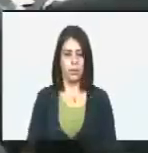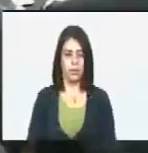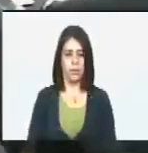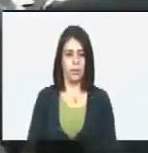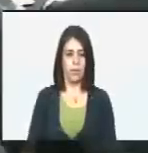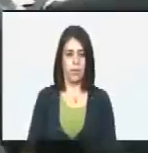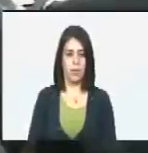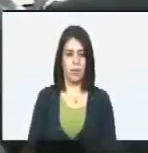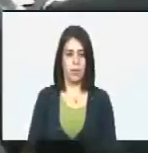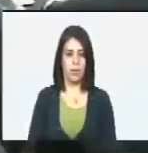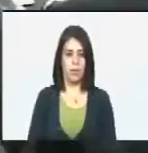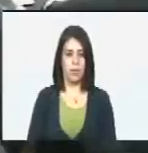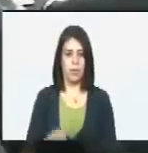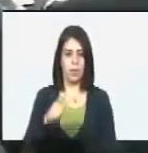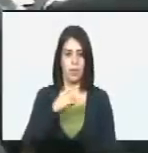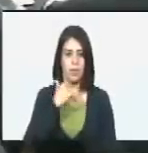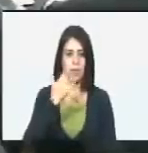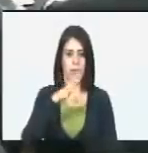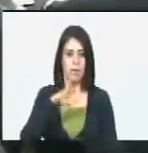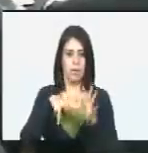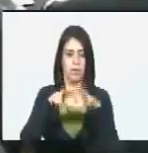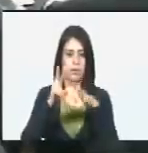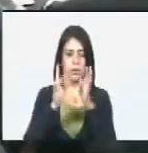que haya muerto el 12 de abril.